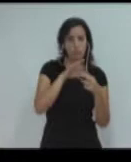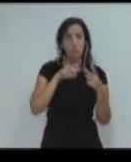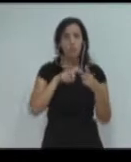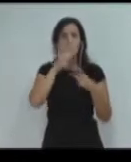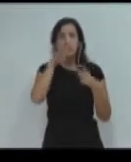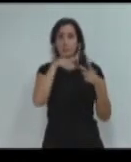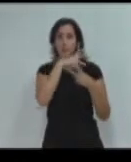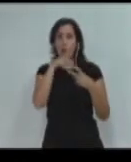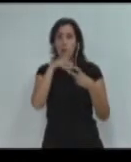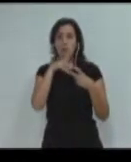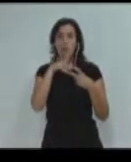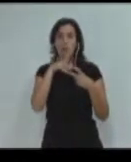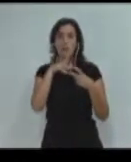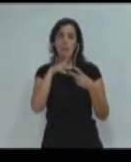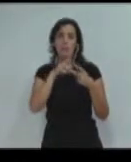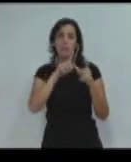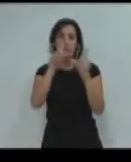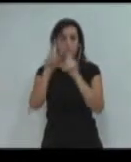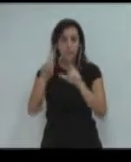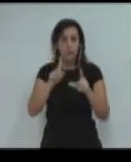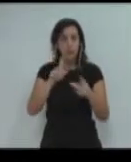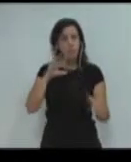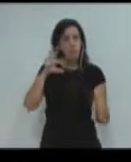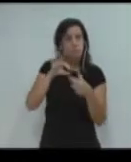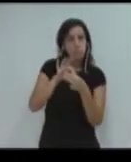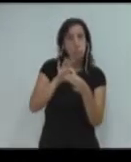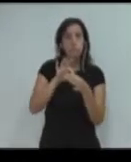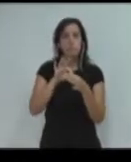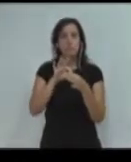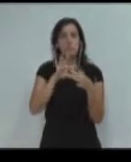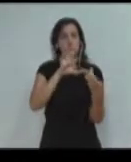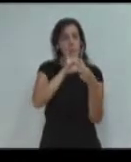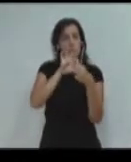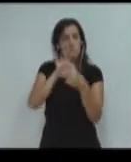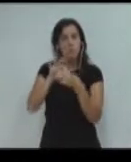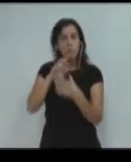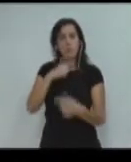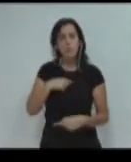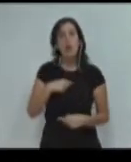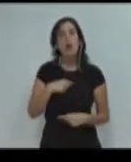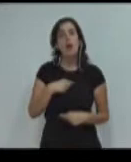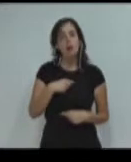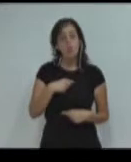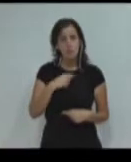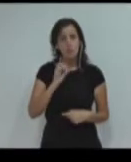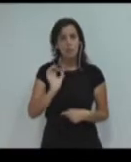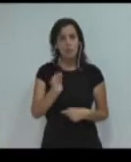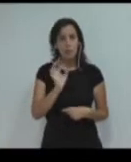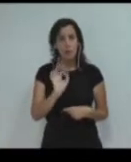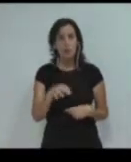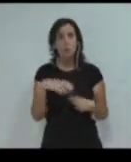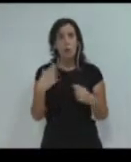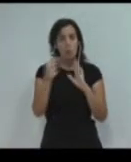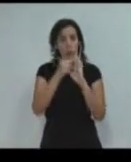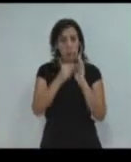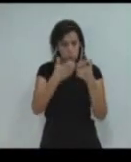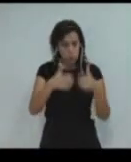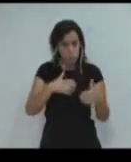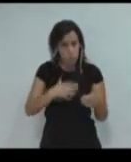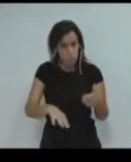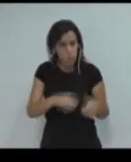las tablas y las viñetas por estas herramientas. Le dicen, ah, claro. Ah, ¿y es que puedo hacer un índice